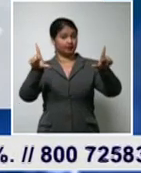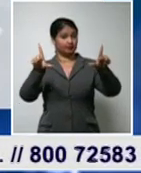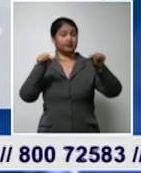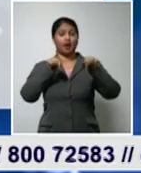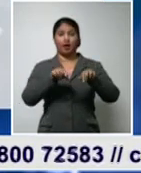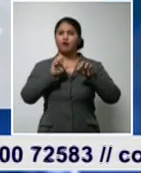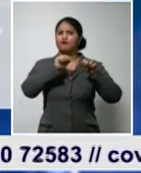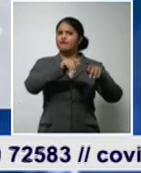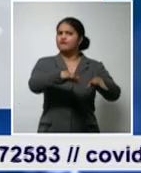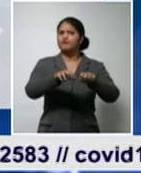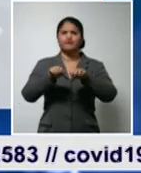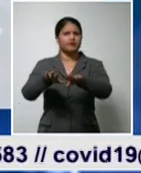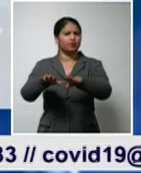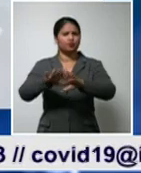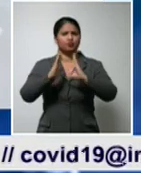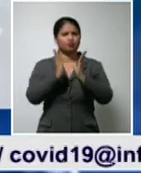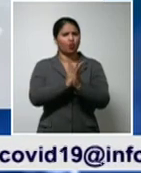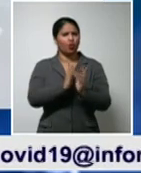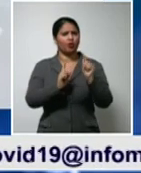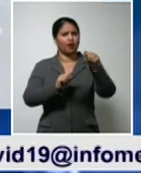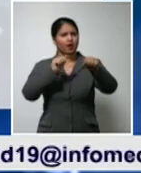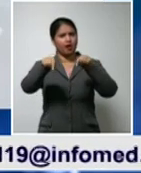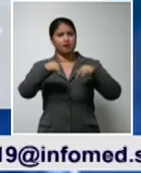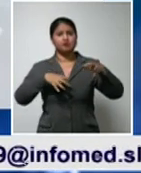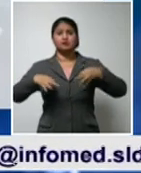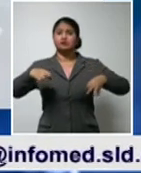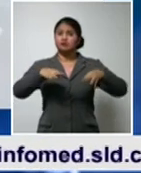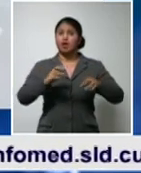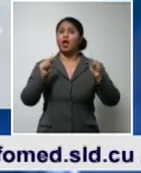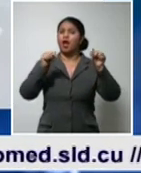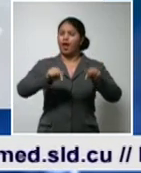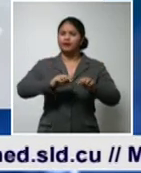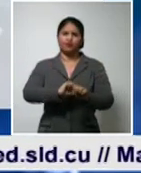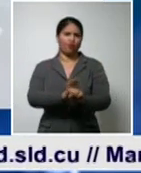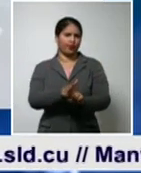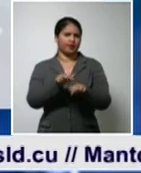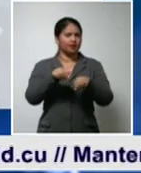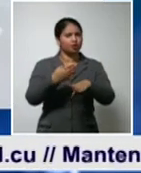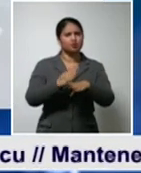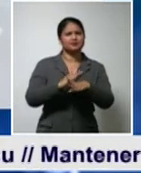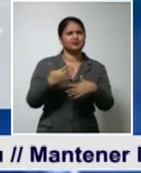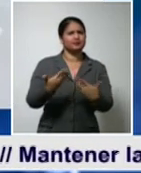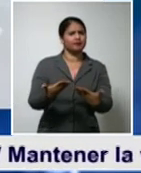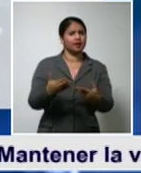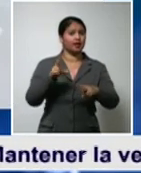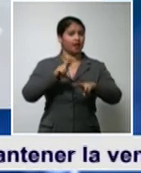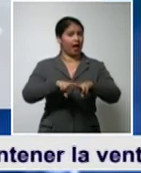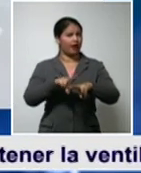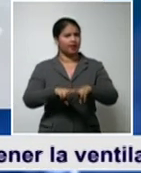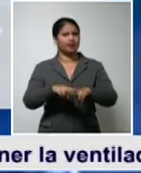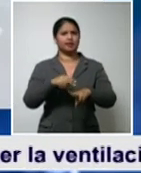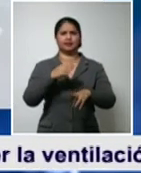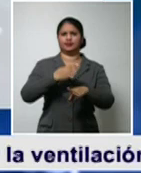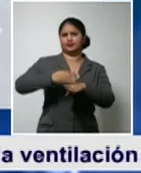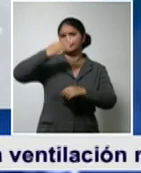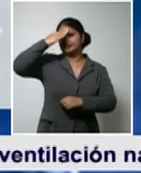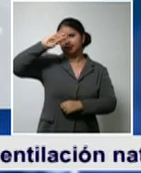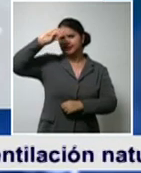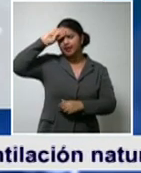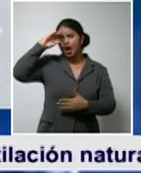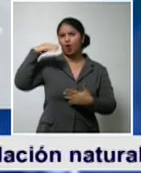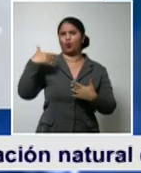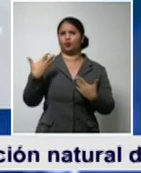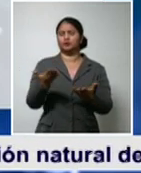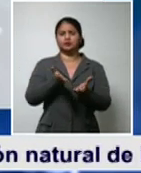transmisión abarca todos los territorios y que indiscutiblemente La Habana, Santiago, mantienen